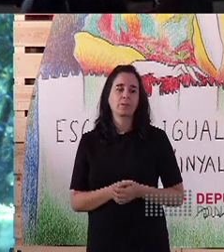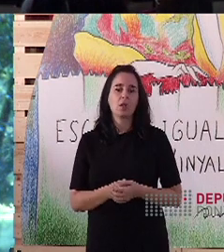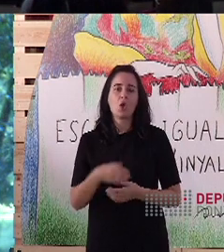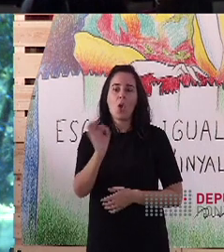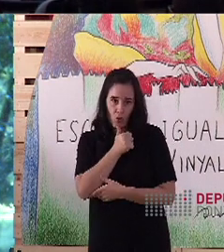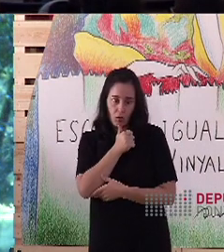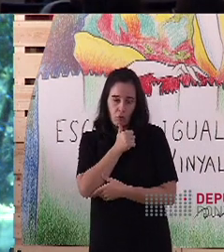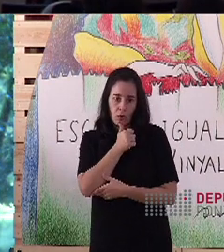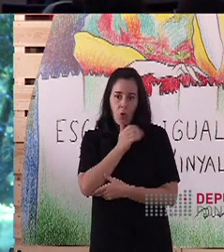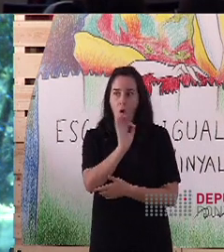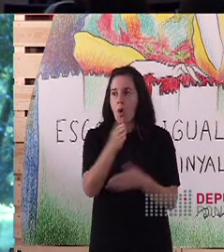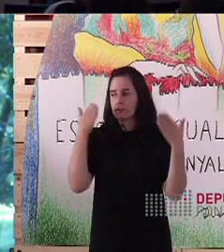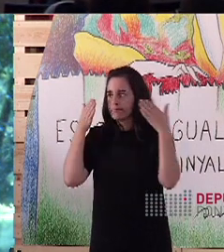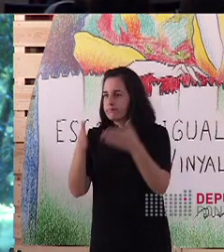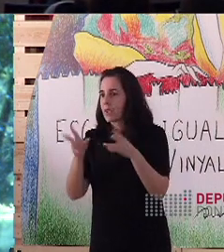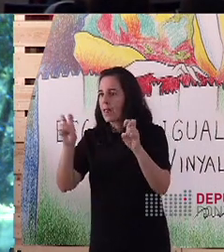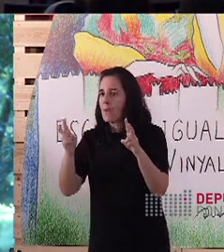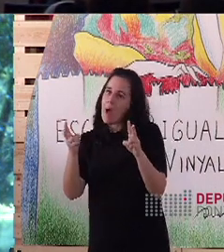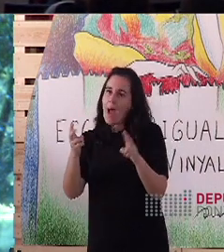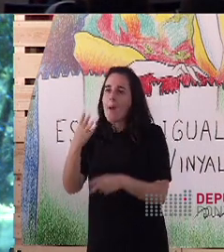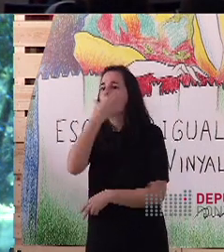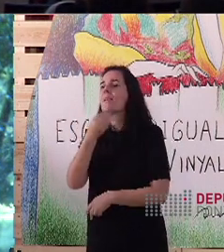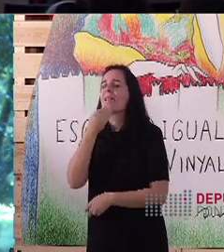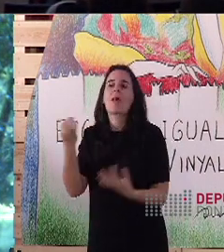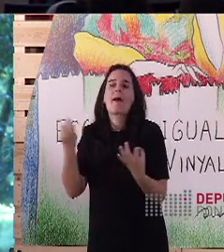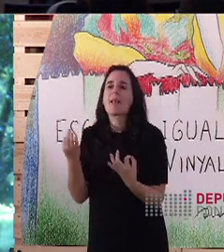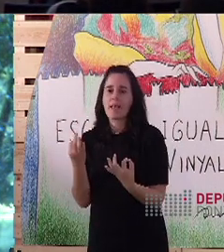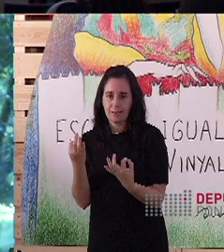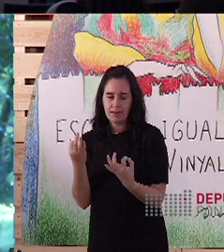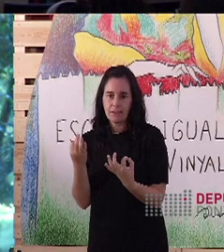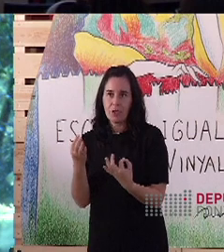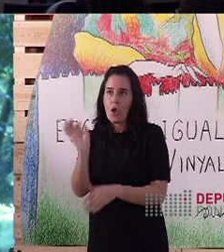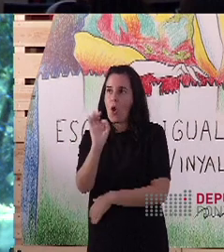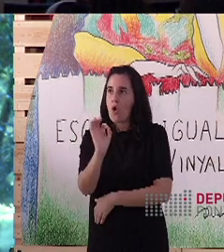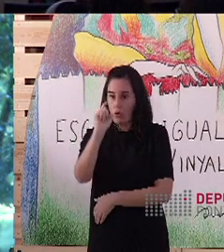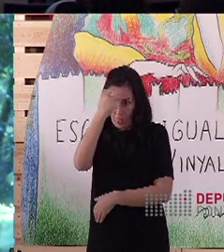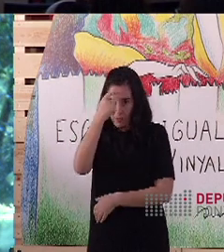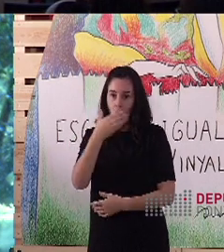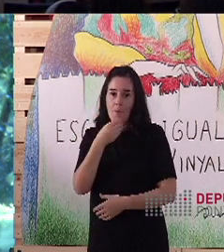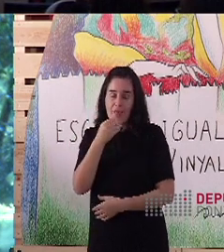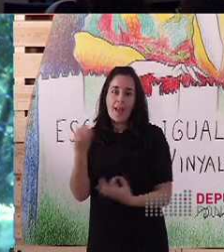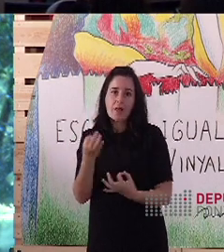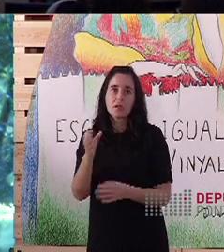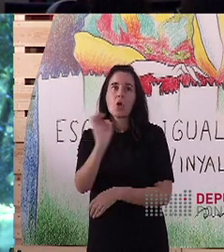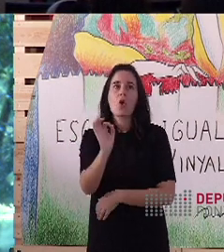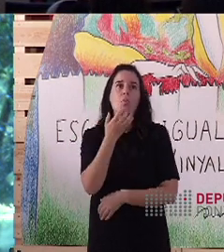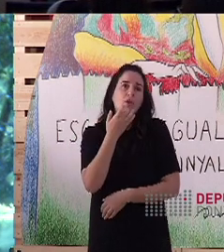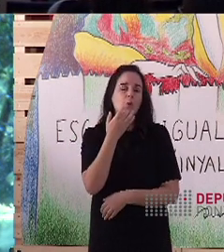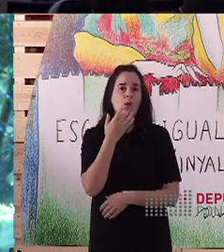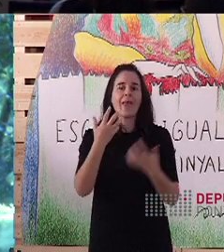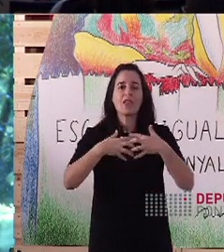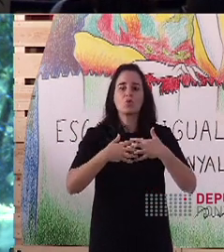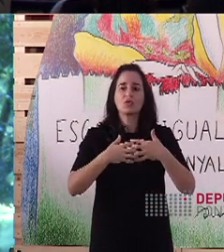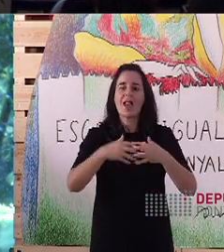moda, sino también en el canon de belleza, si ponemos el foco también en toda la industria de la